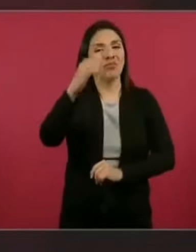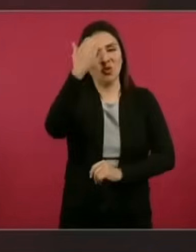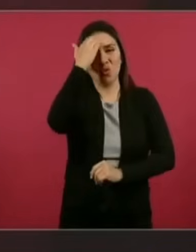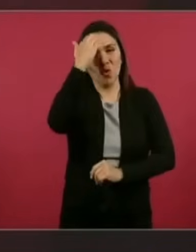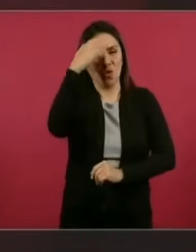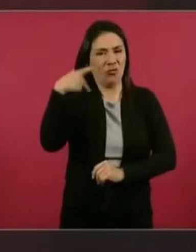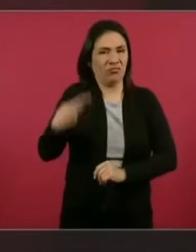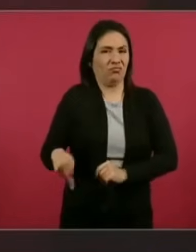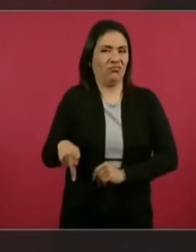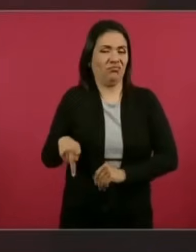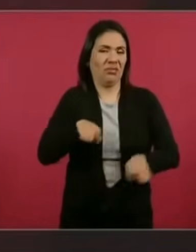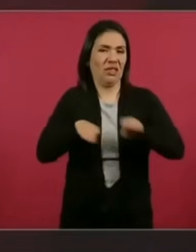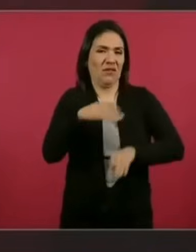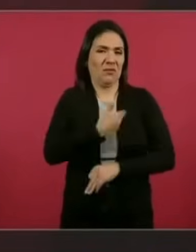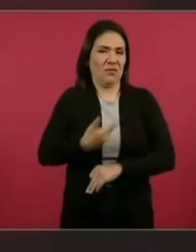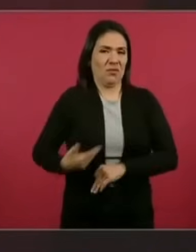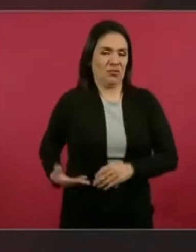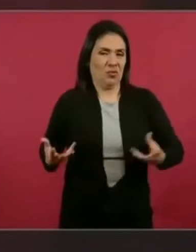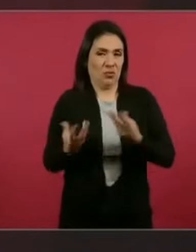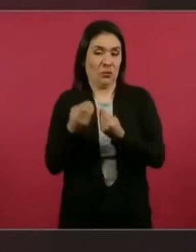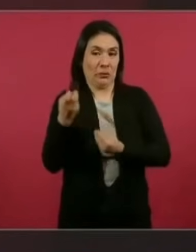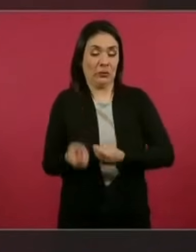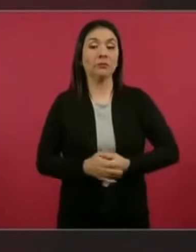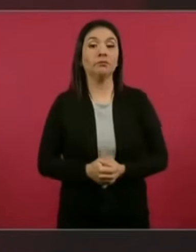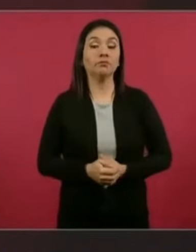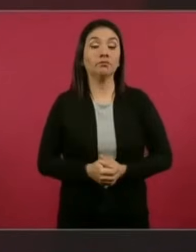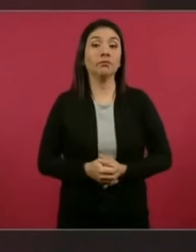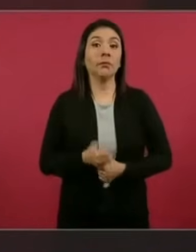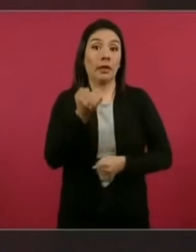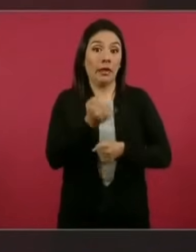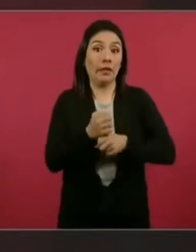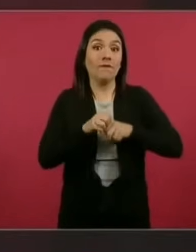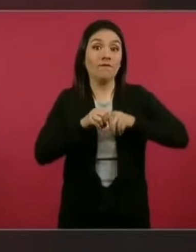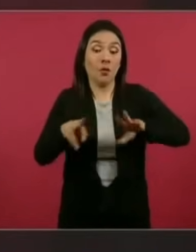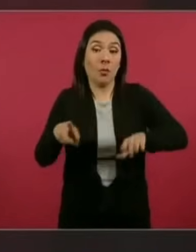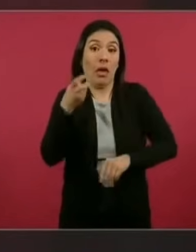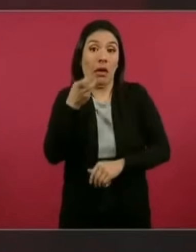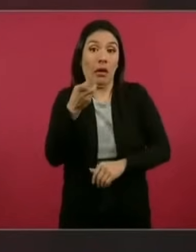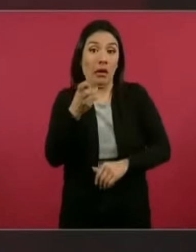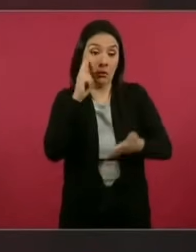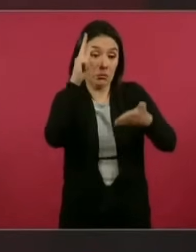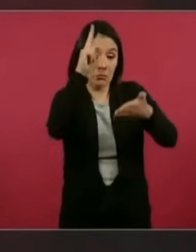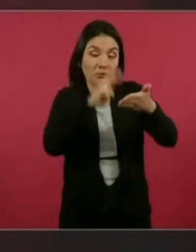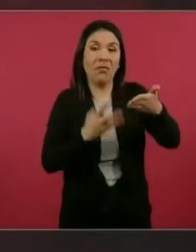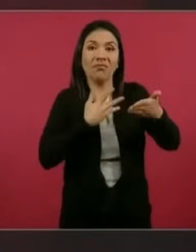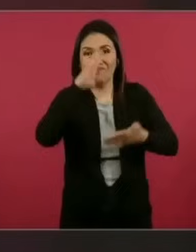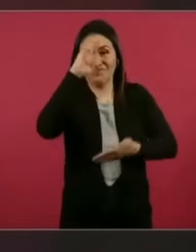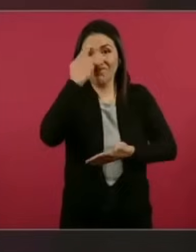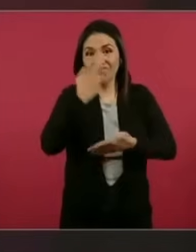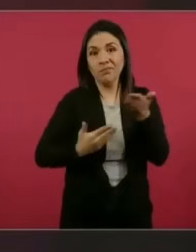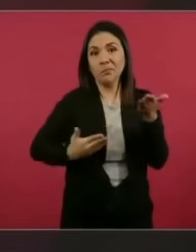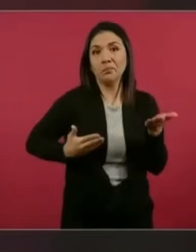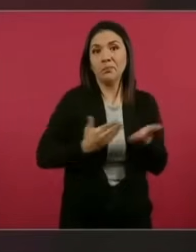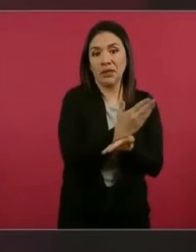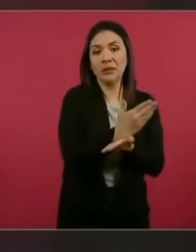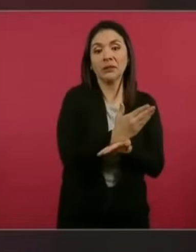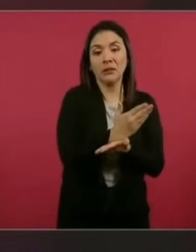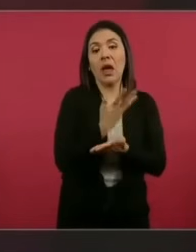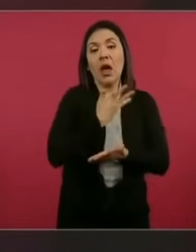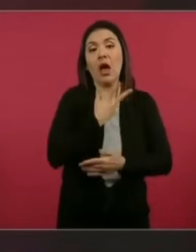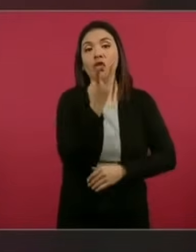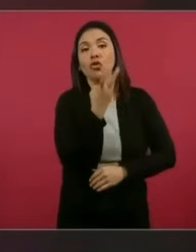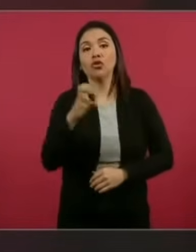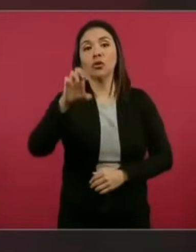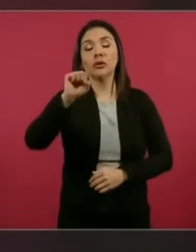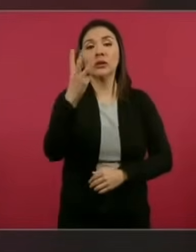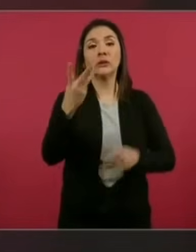la fuente presidencial. Estos son los datos que fueron vulnerados, digamos, de estas